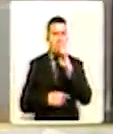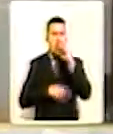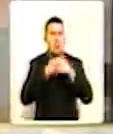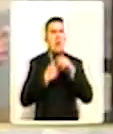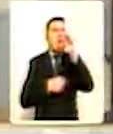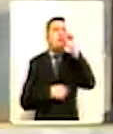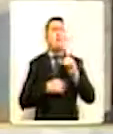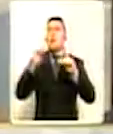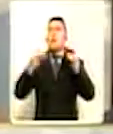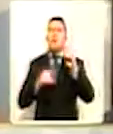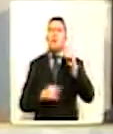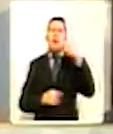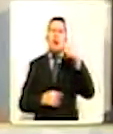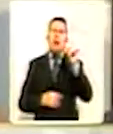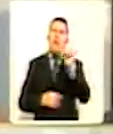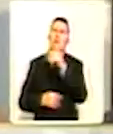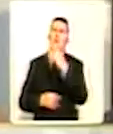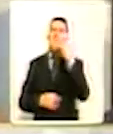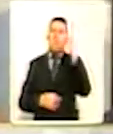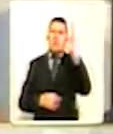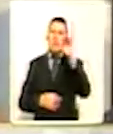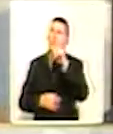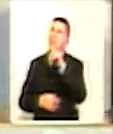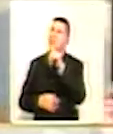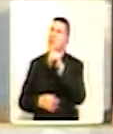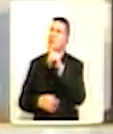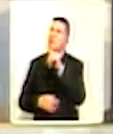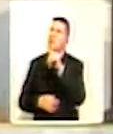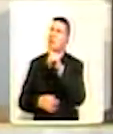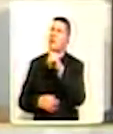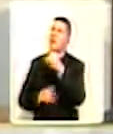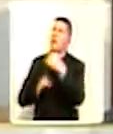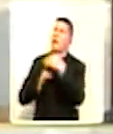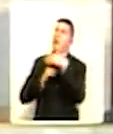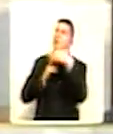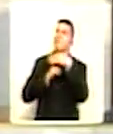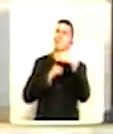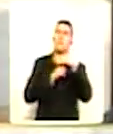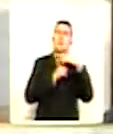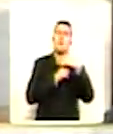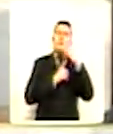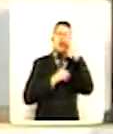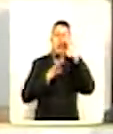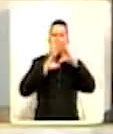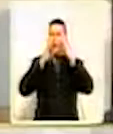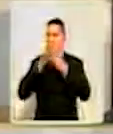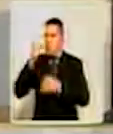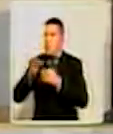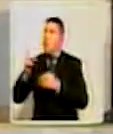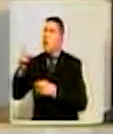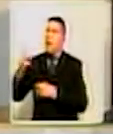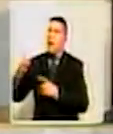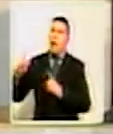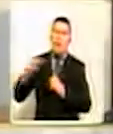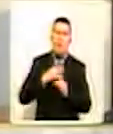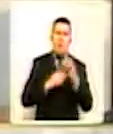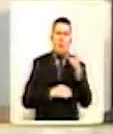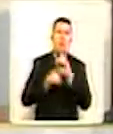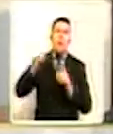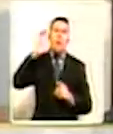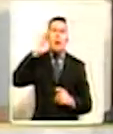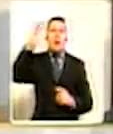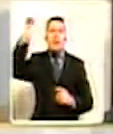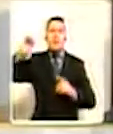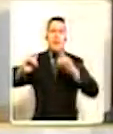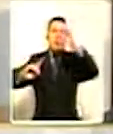en Ginebra, en La Haya, en París, tienen mayores implicaciones y esa es la regla de la globalización que muchas decisiones